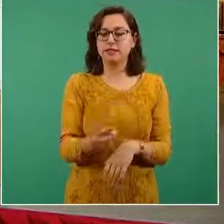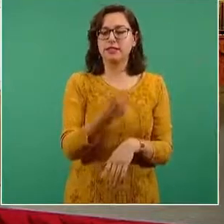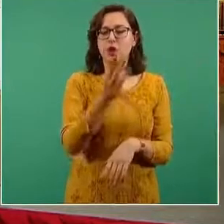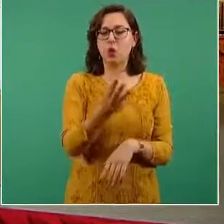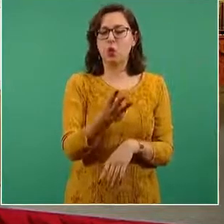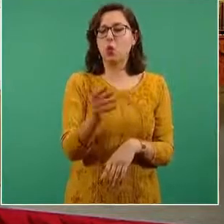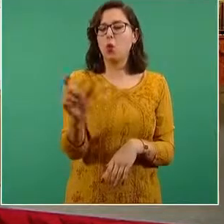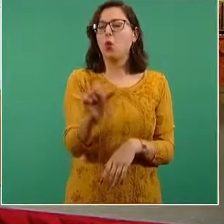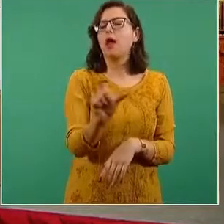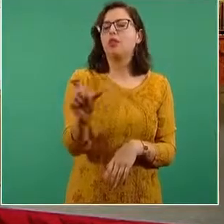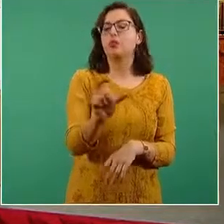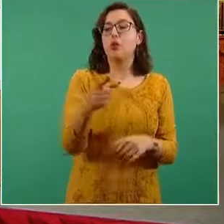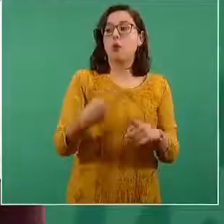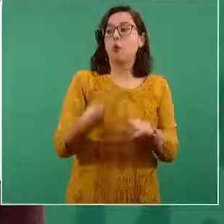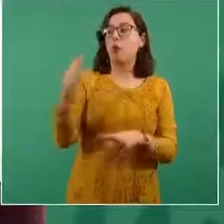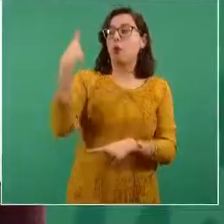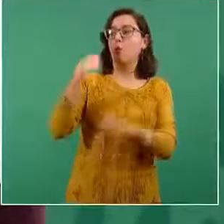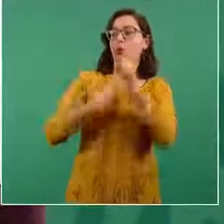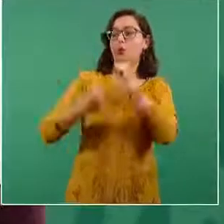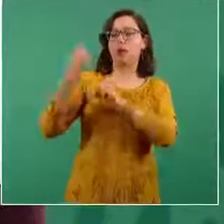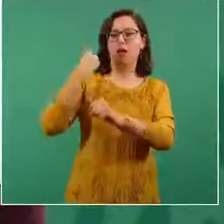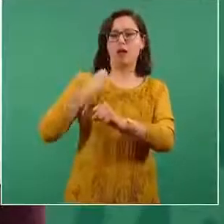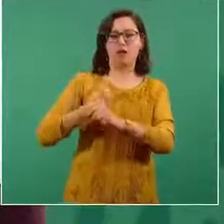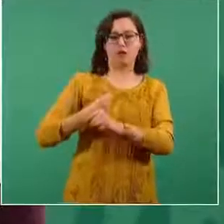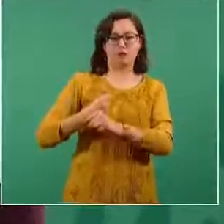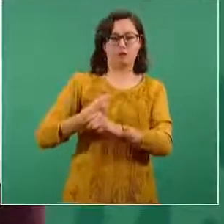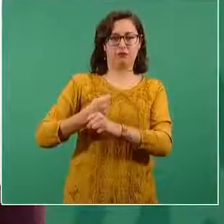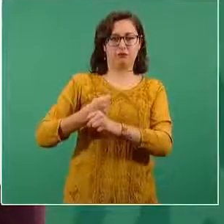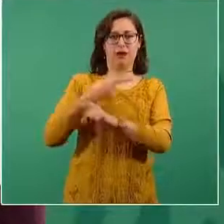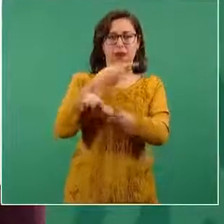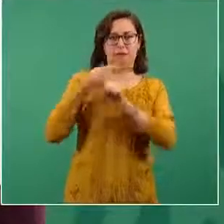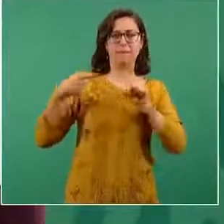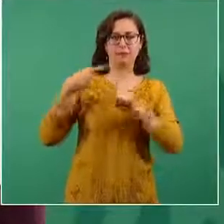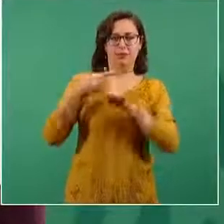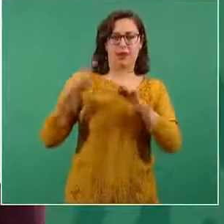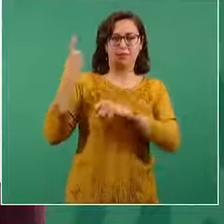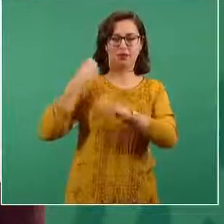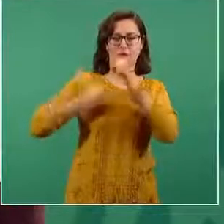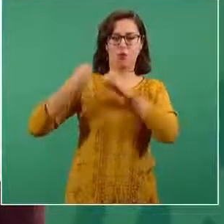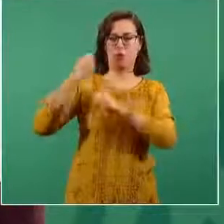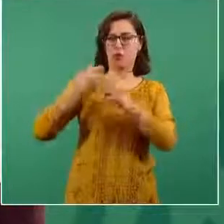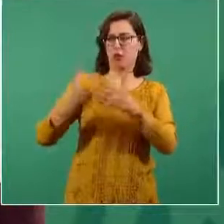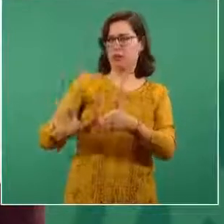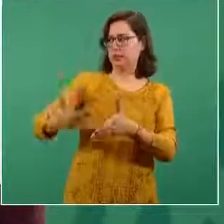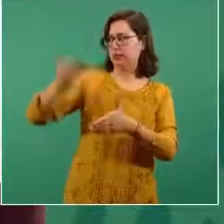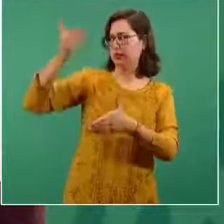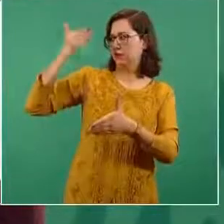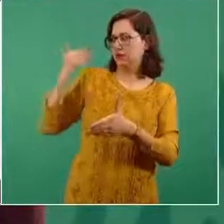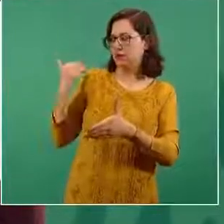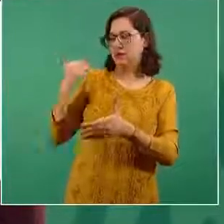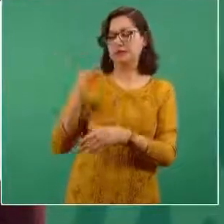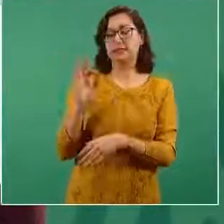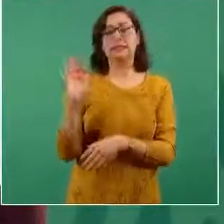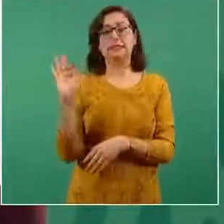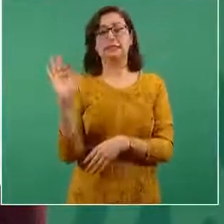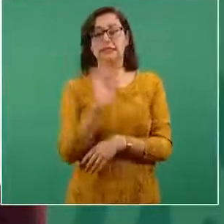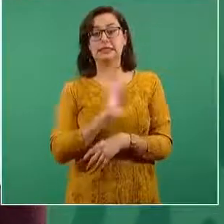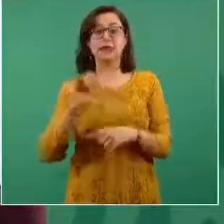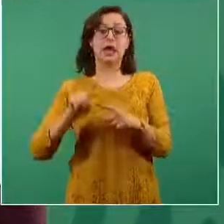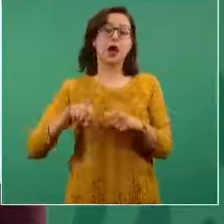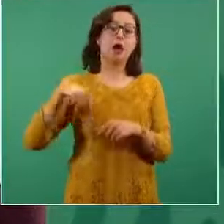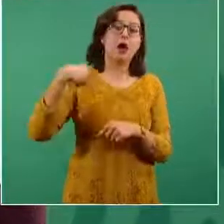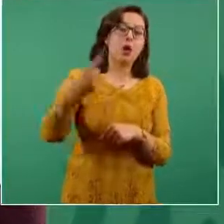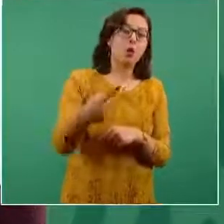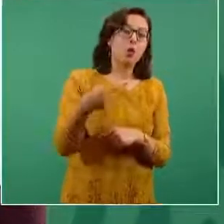inclusive mediados del año pasado. Lo que quiere decir que de seguro en siguientes semanas o en el siguiente mes